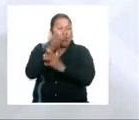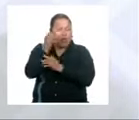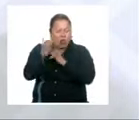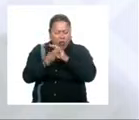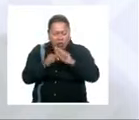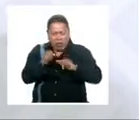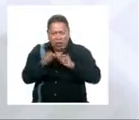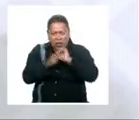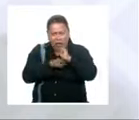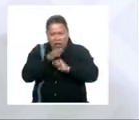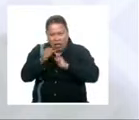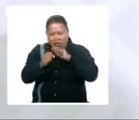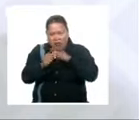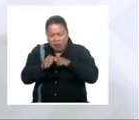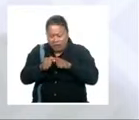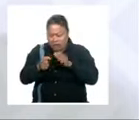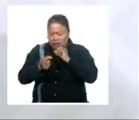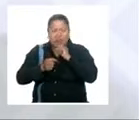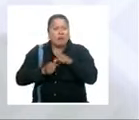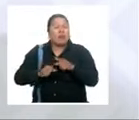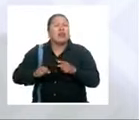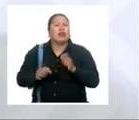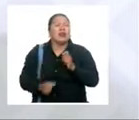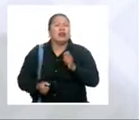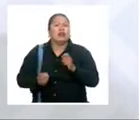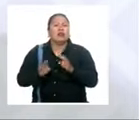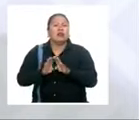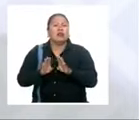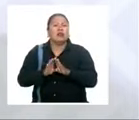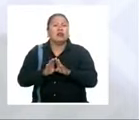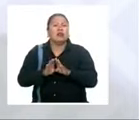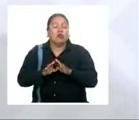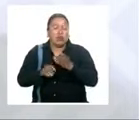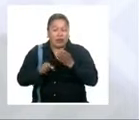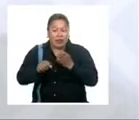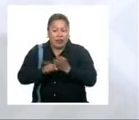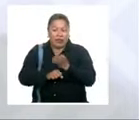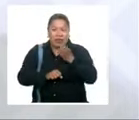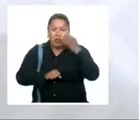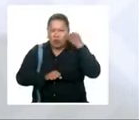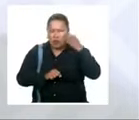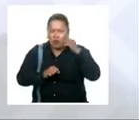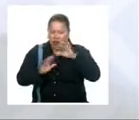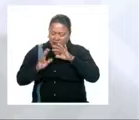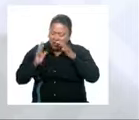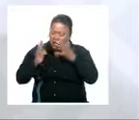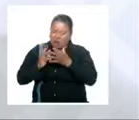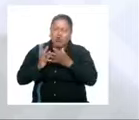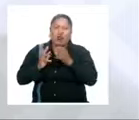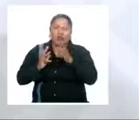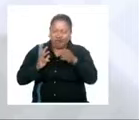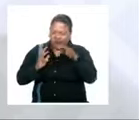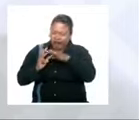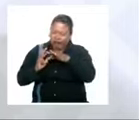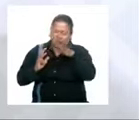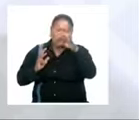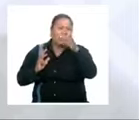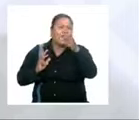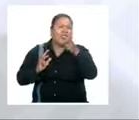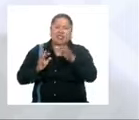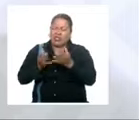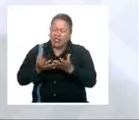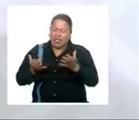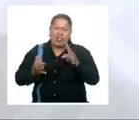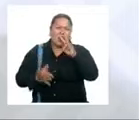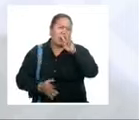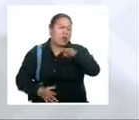y aproveche la nueva posición de nuestro estado en el mundo. Somos una tierra